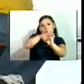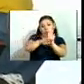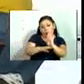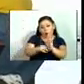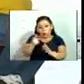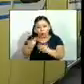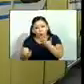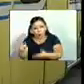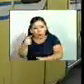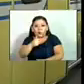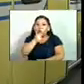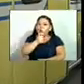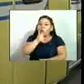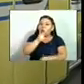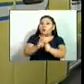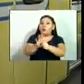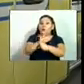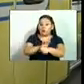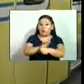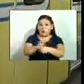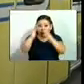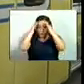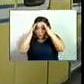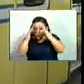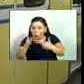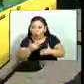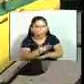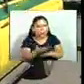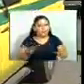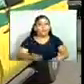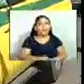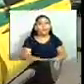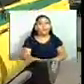sospechas de coronavirus. Por cada atención que se haga.